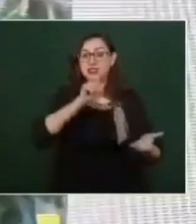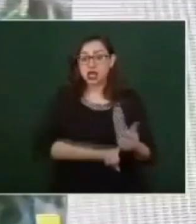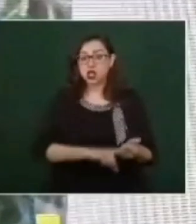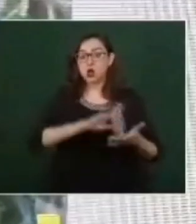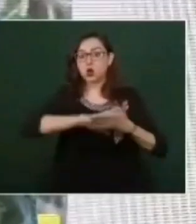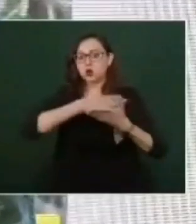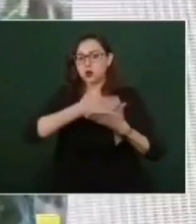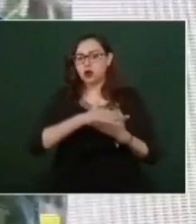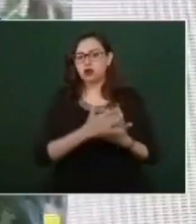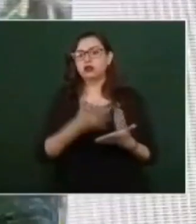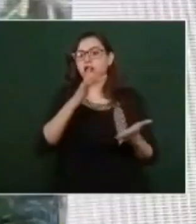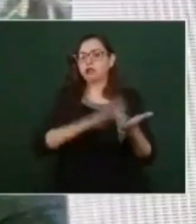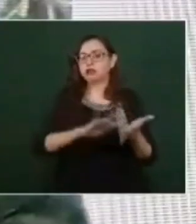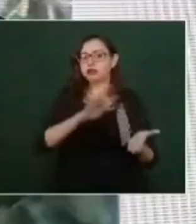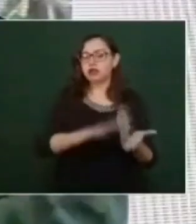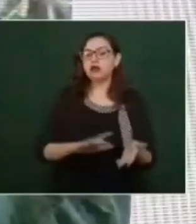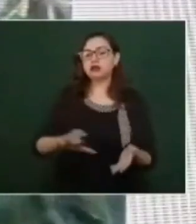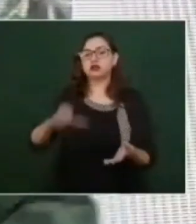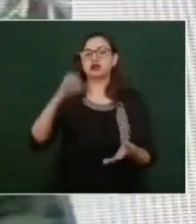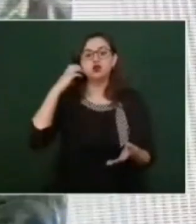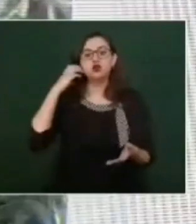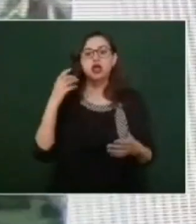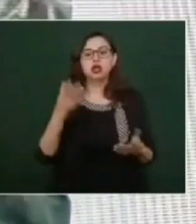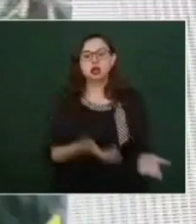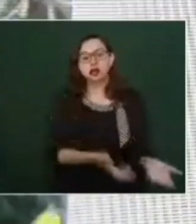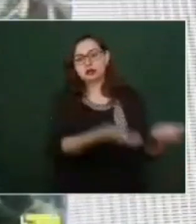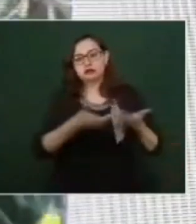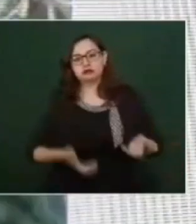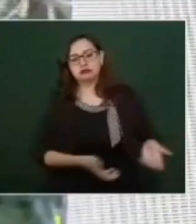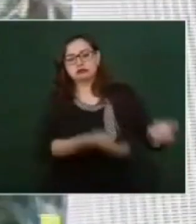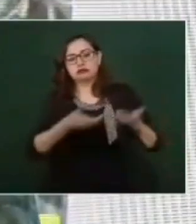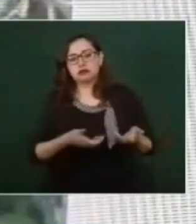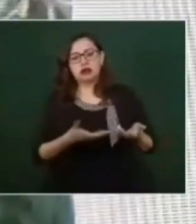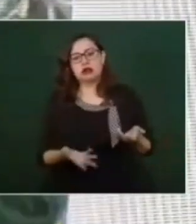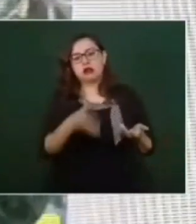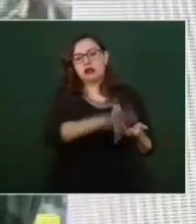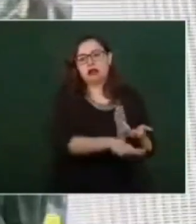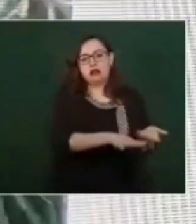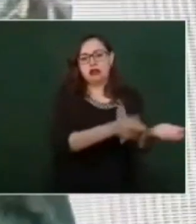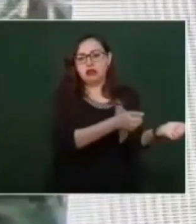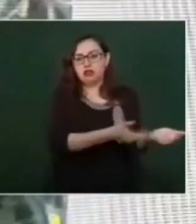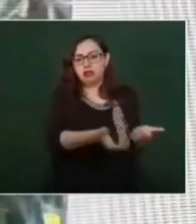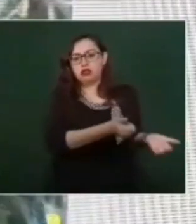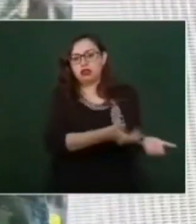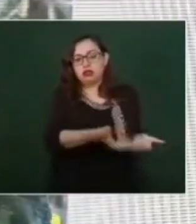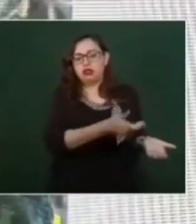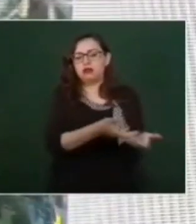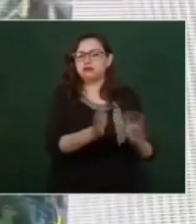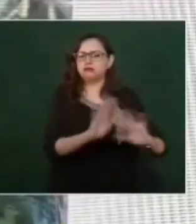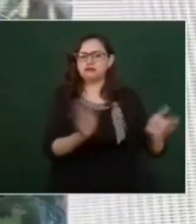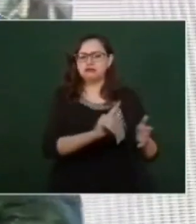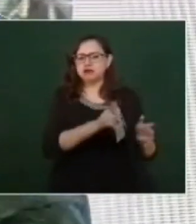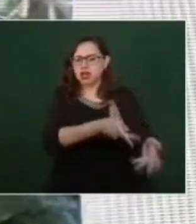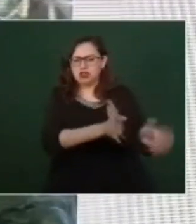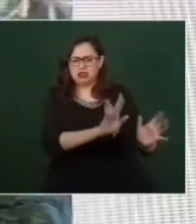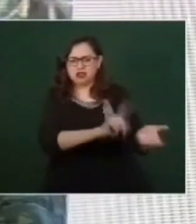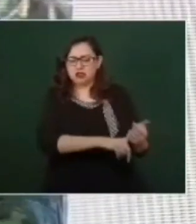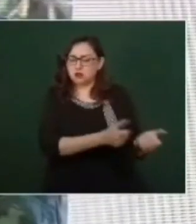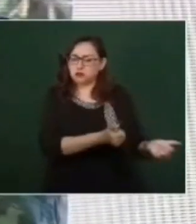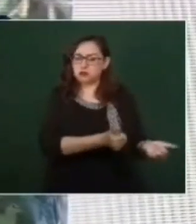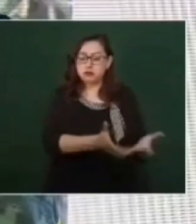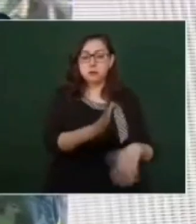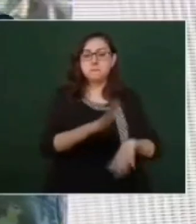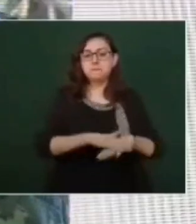tablet, el celular y utilizar 5 charolas por este nuevo equipo que facilita el proceso de revisión. Pues